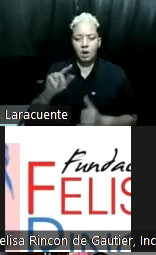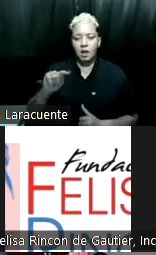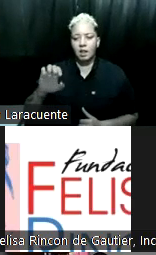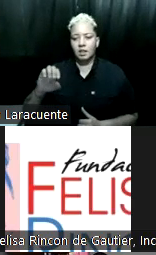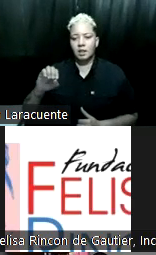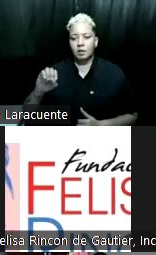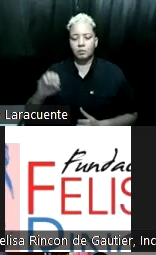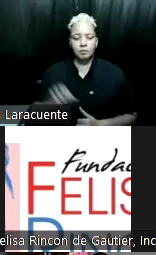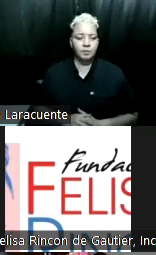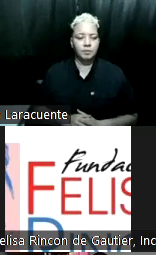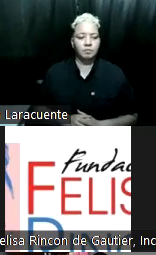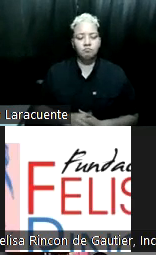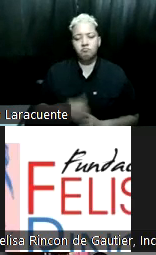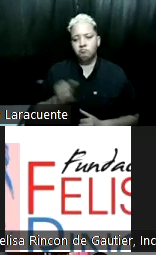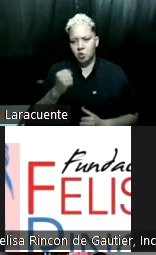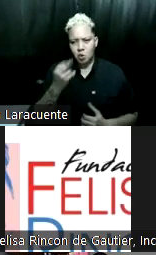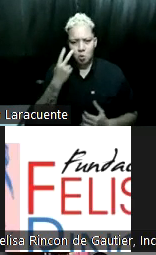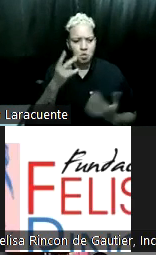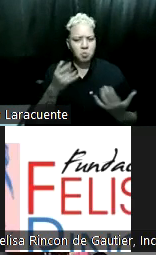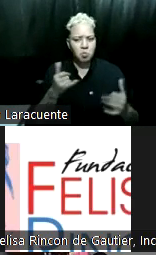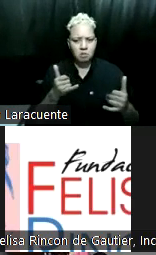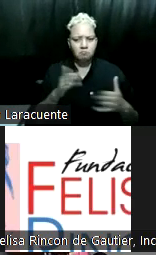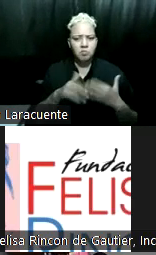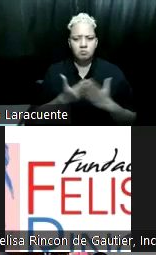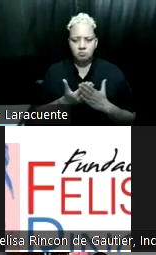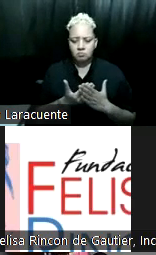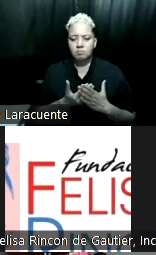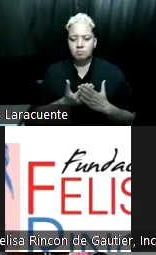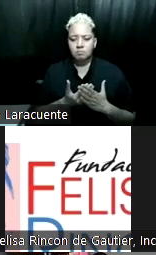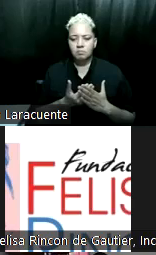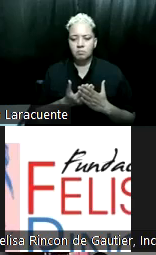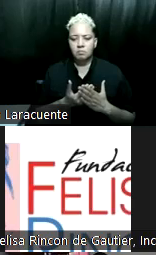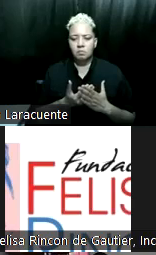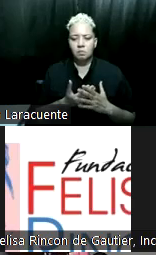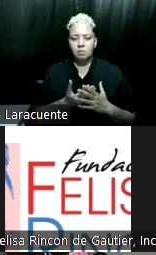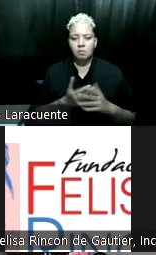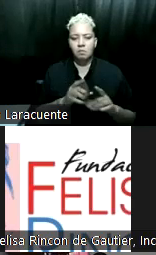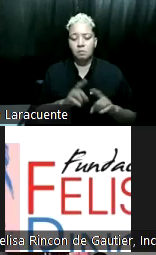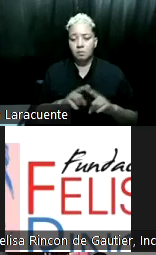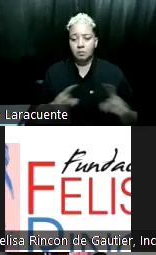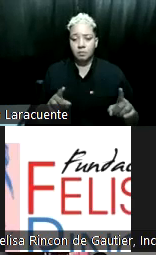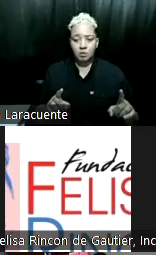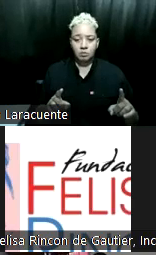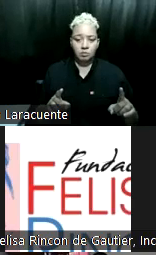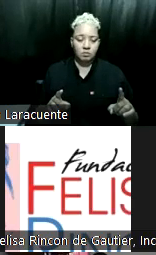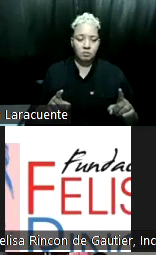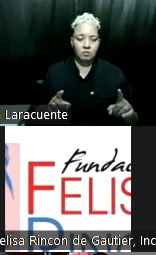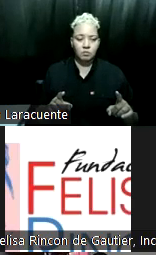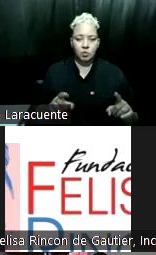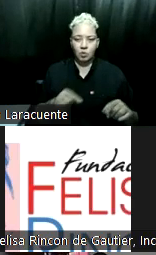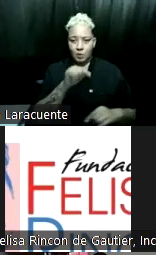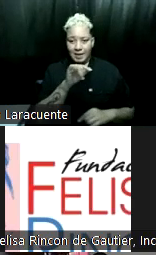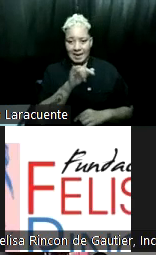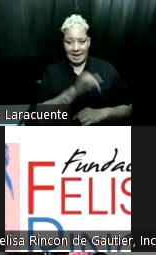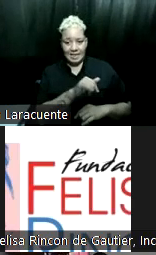Así que sí, que los vi jugar a todos, pero no en este año